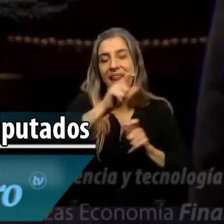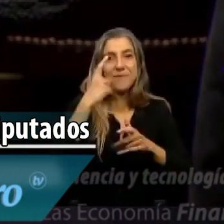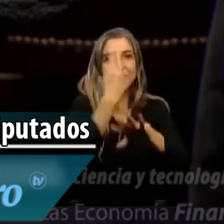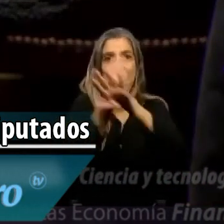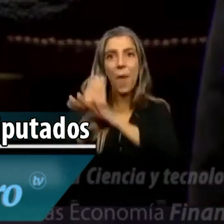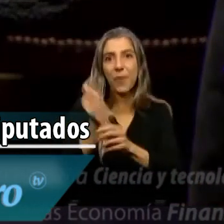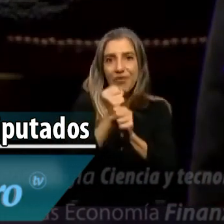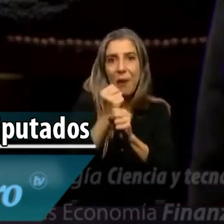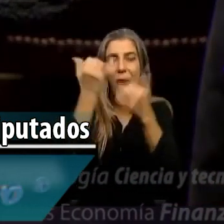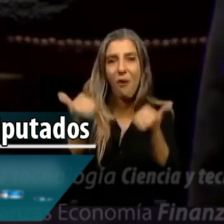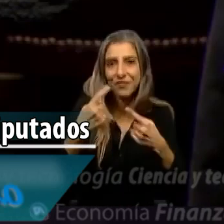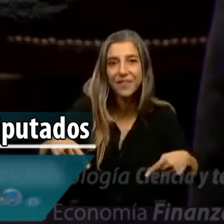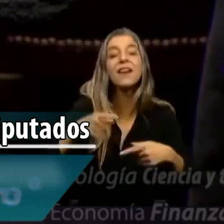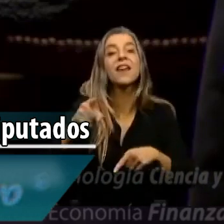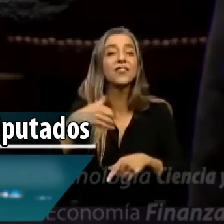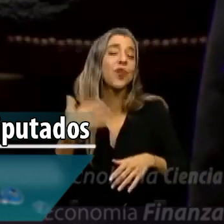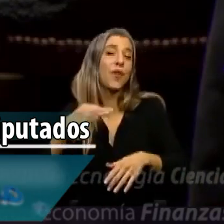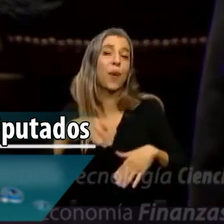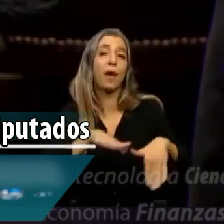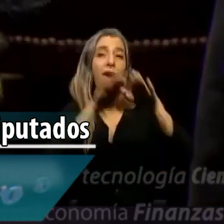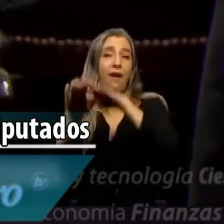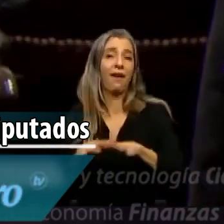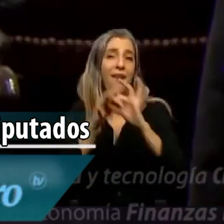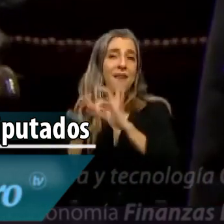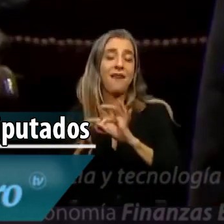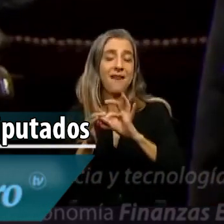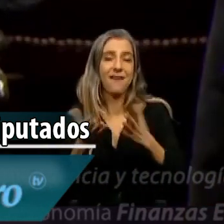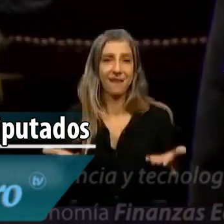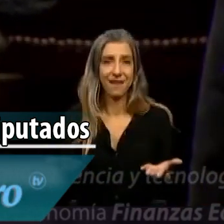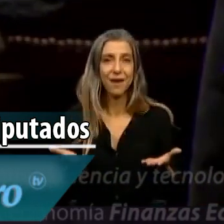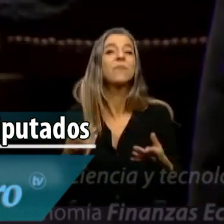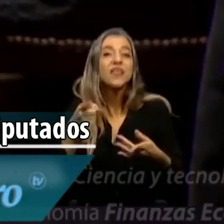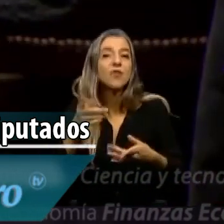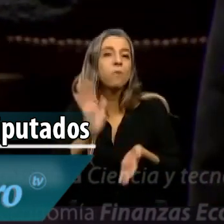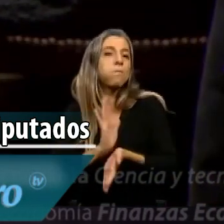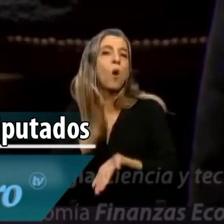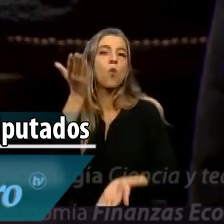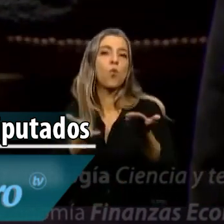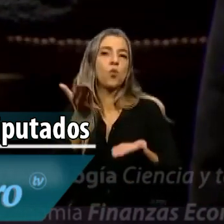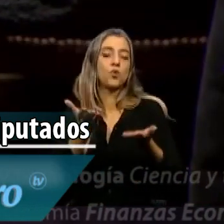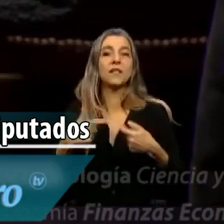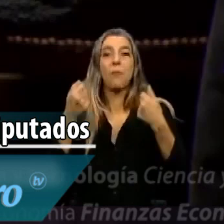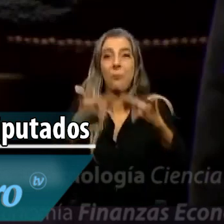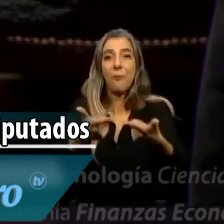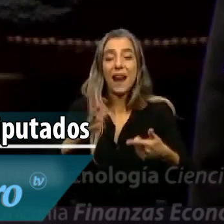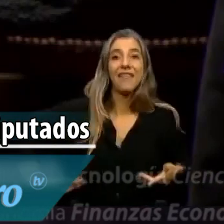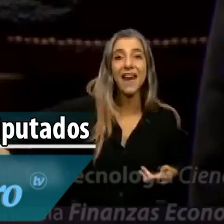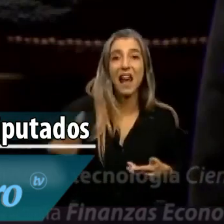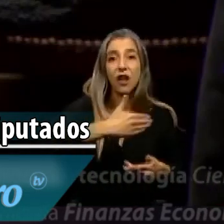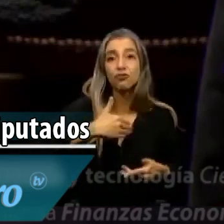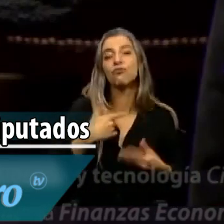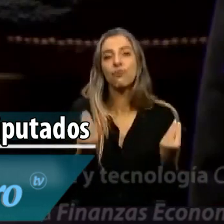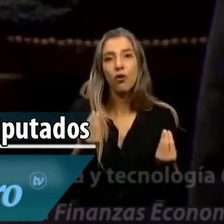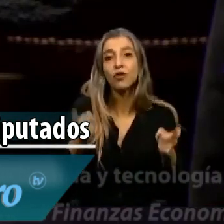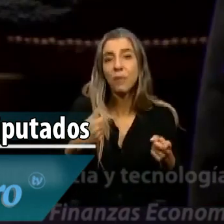en donde se logren los equilibrios justos y armónicos para poder compatibilizar los precios de